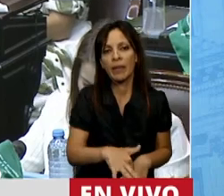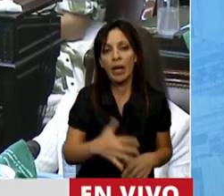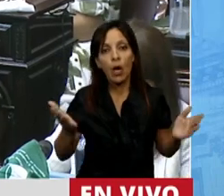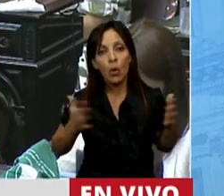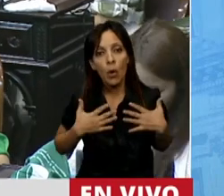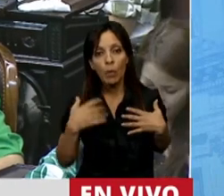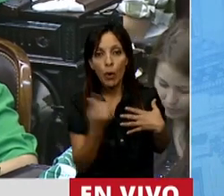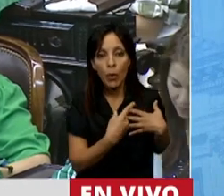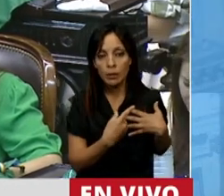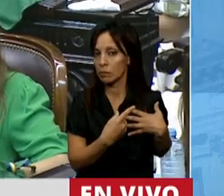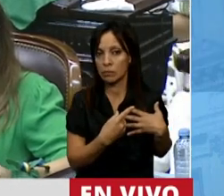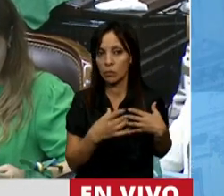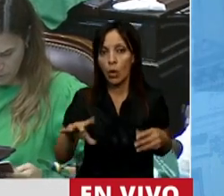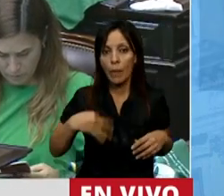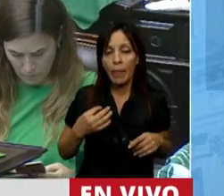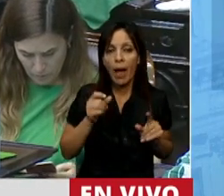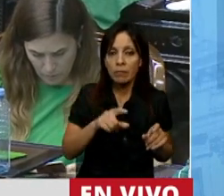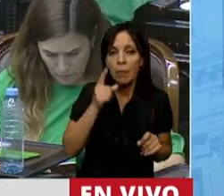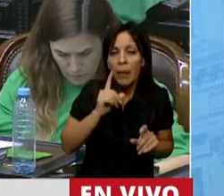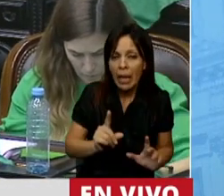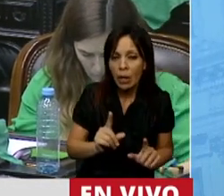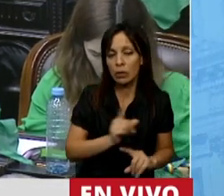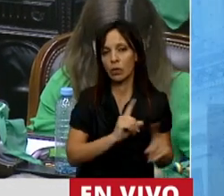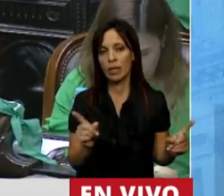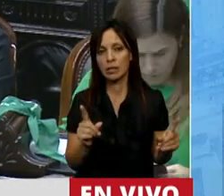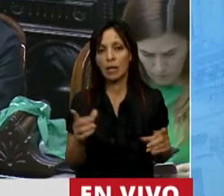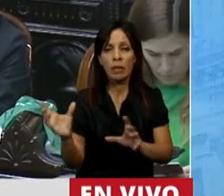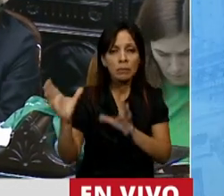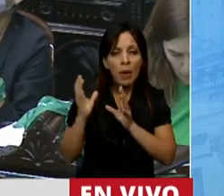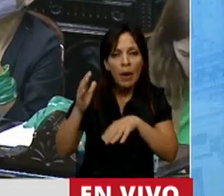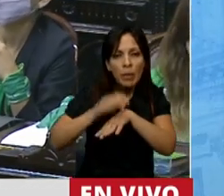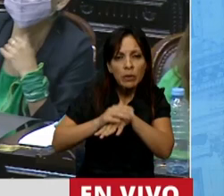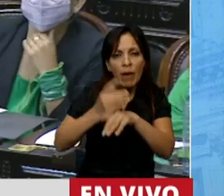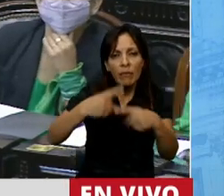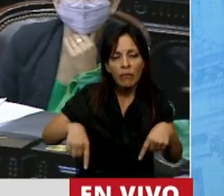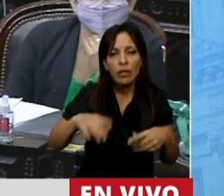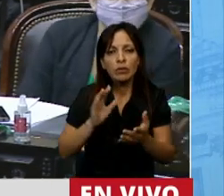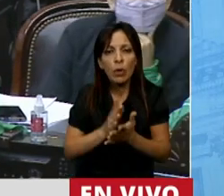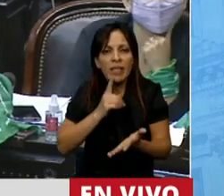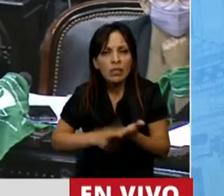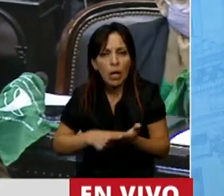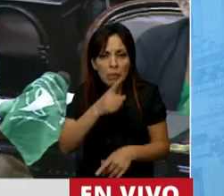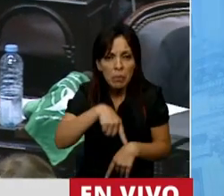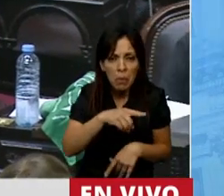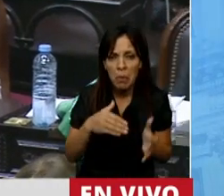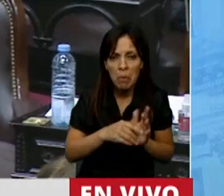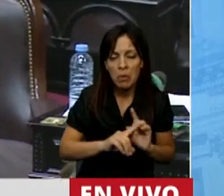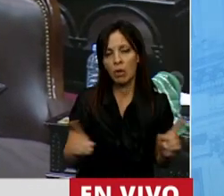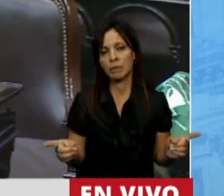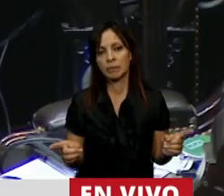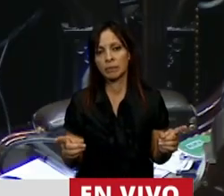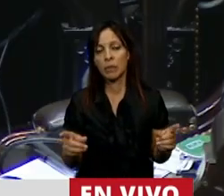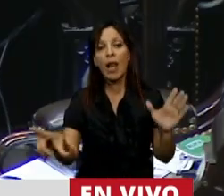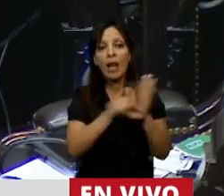cuerpo ni nuestra vida la que está en juego. No carga sobre nuestros hombros el juicio de nuestras propias decisiones. Legalizar el